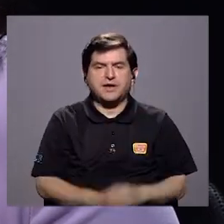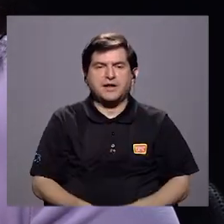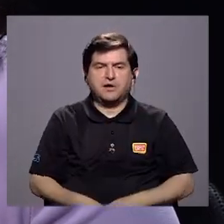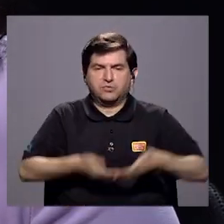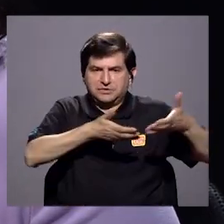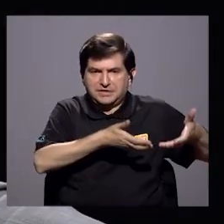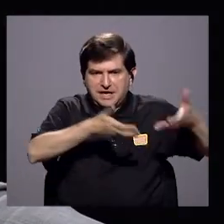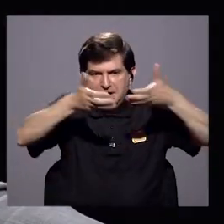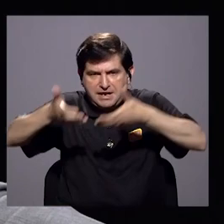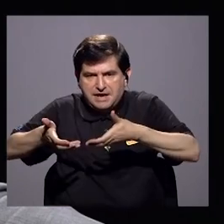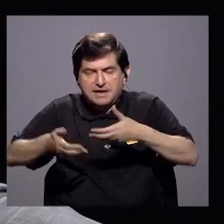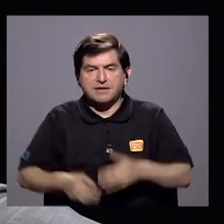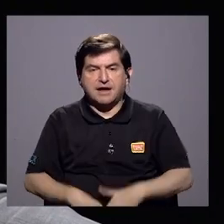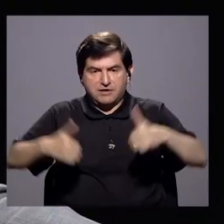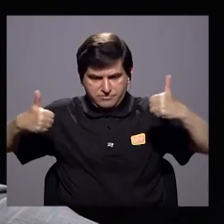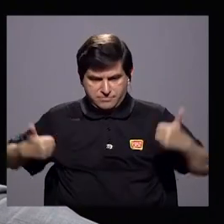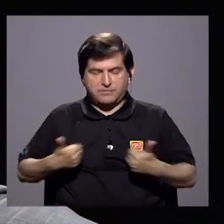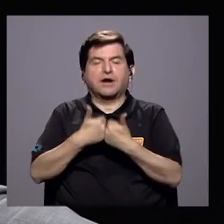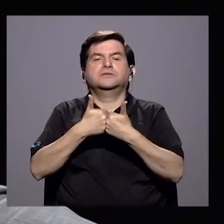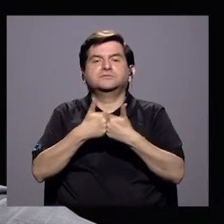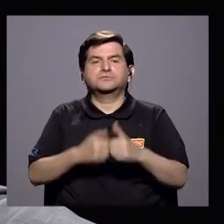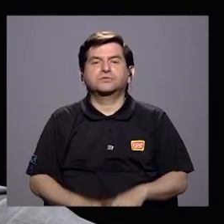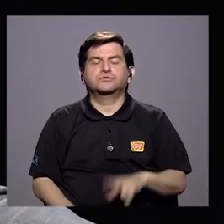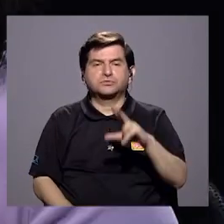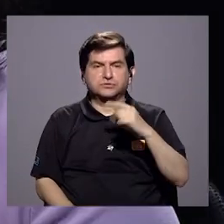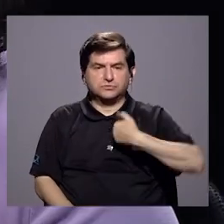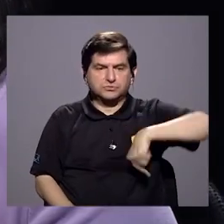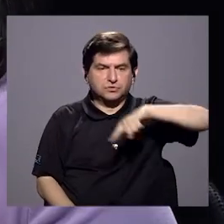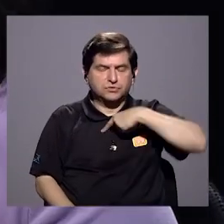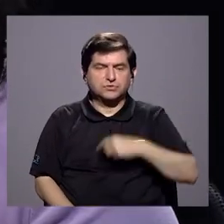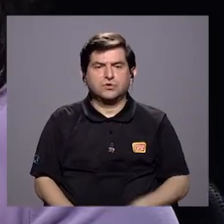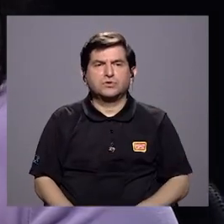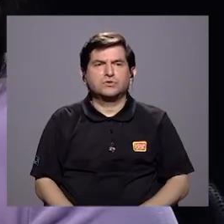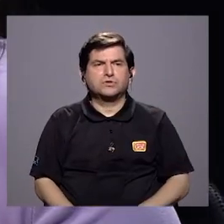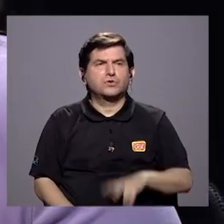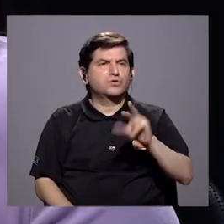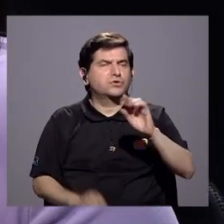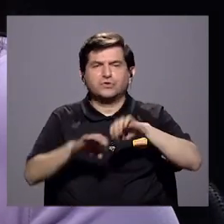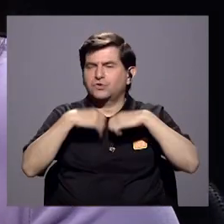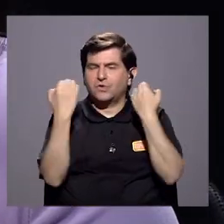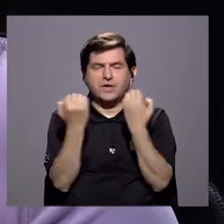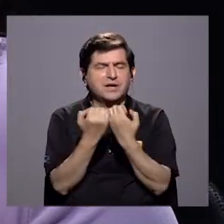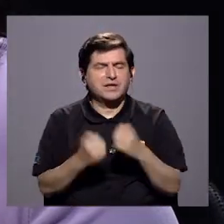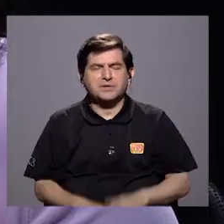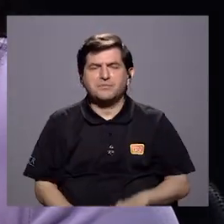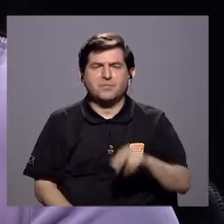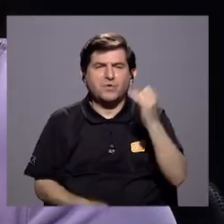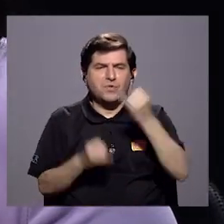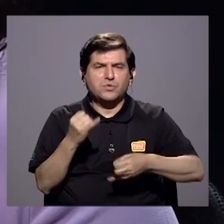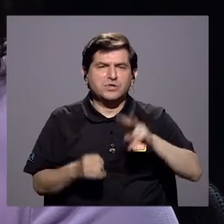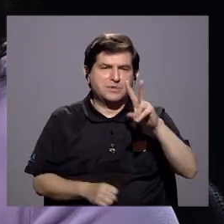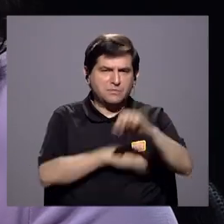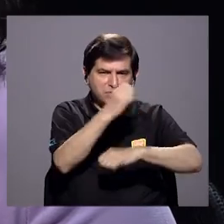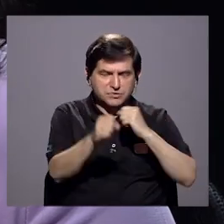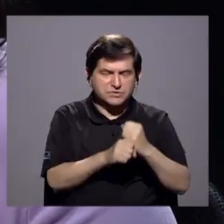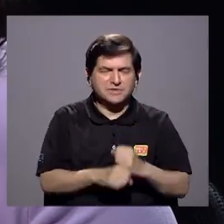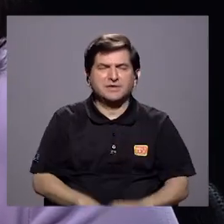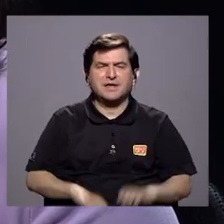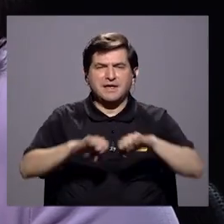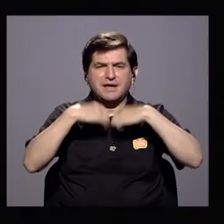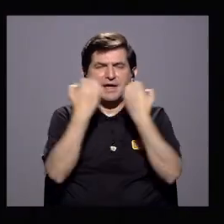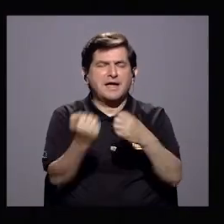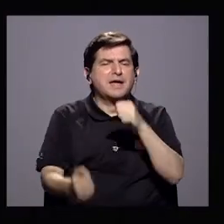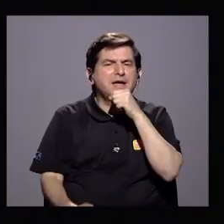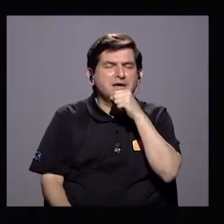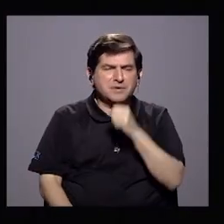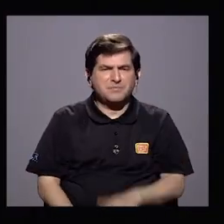estamos atendiendo. Hay retos, eso sí, no hemos equipado durante las últimas dos décadas, tenemos equipitos muy viejos y con eso estamos trabajando. ¿Nos